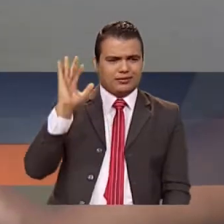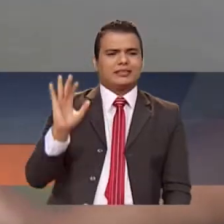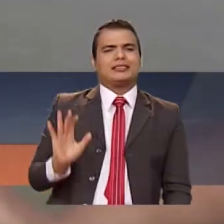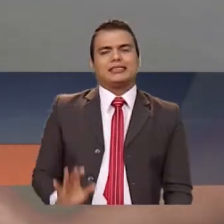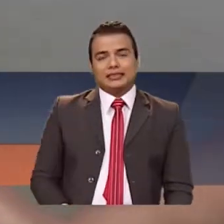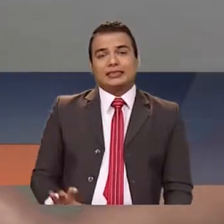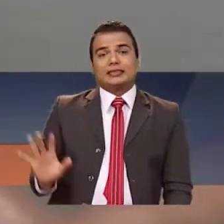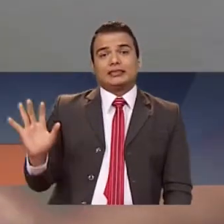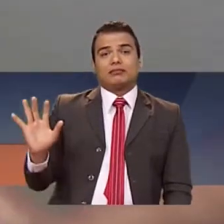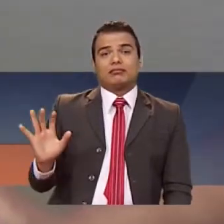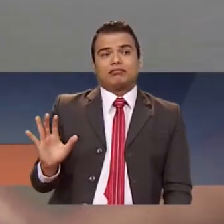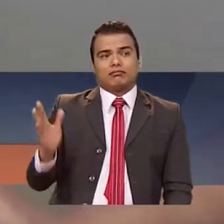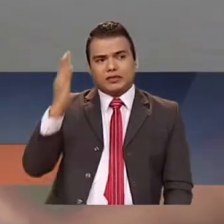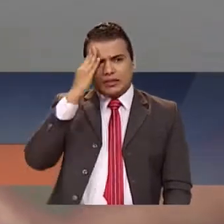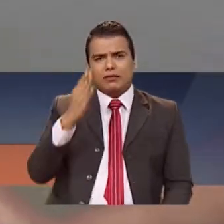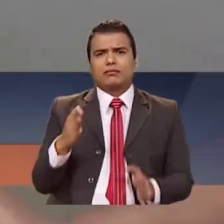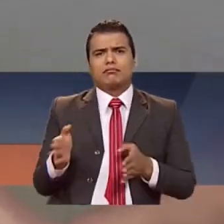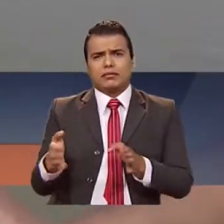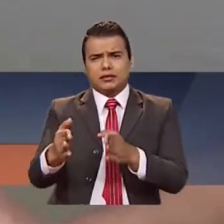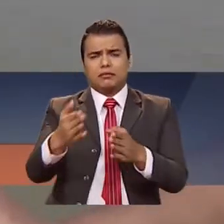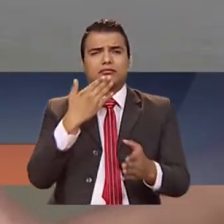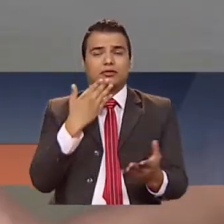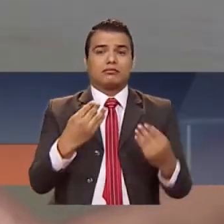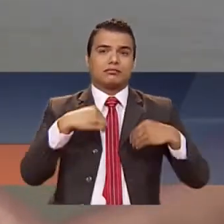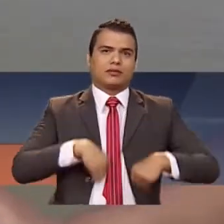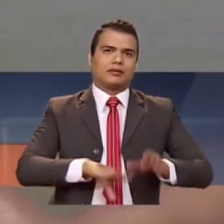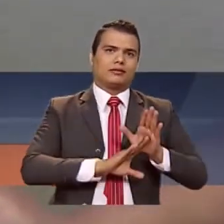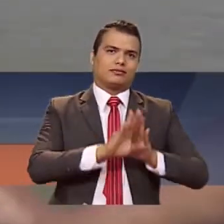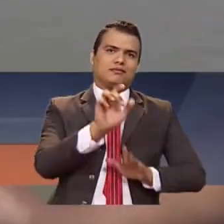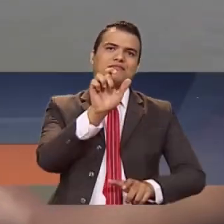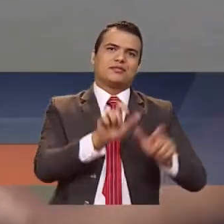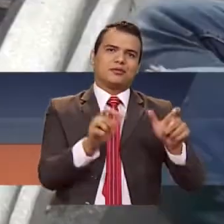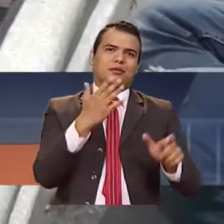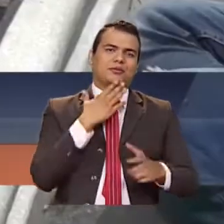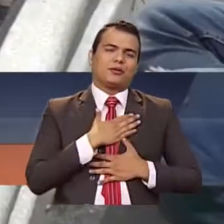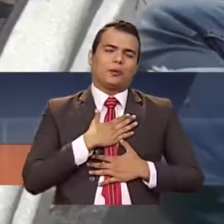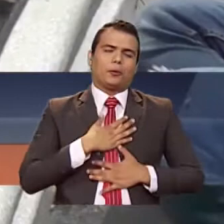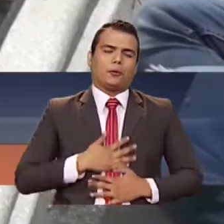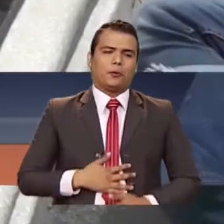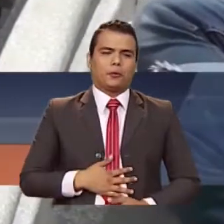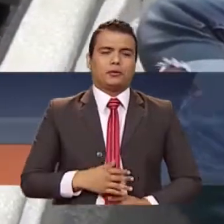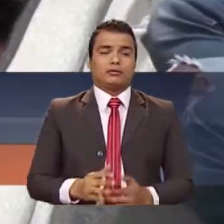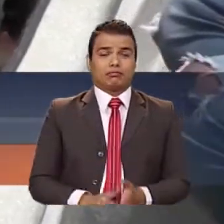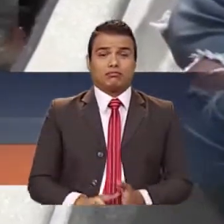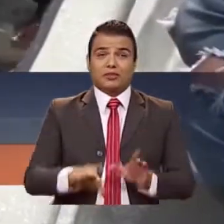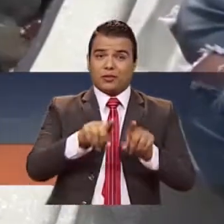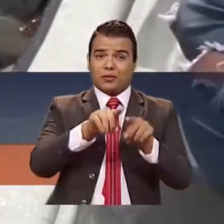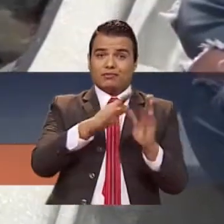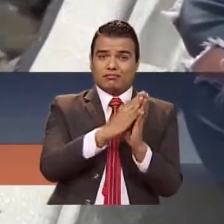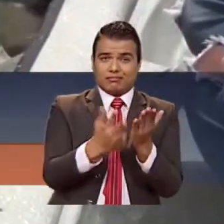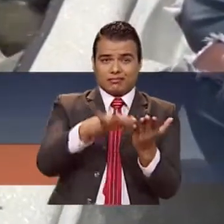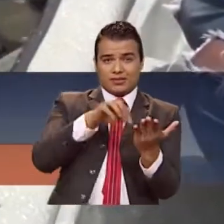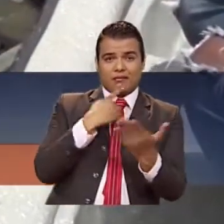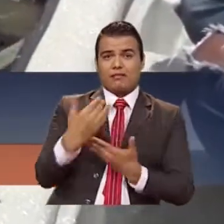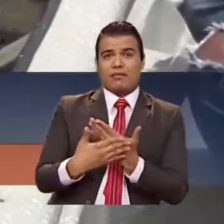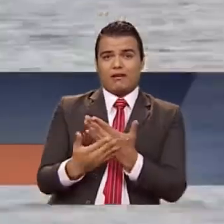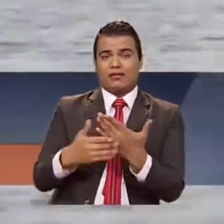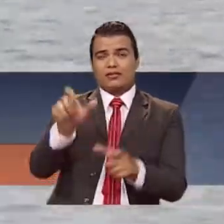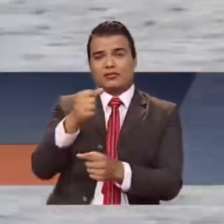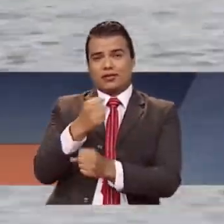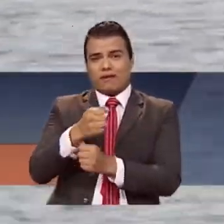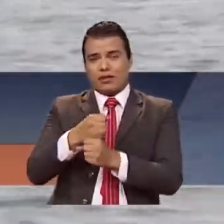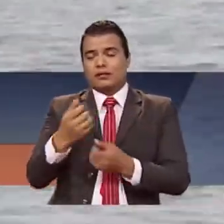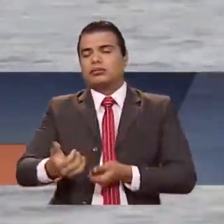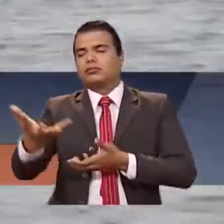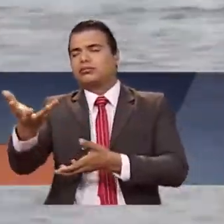como tienen el pescado abundancia el delante se siente se siente bien como en la cita bíblica los pescadores del bajo atrato chocoano